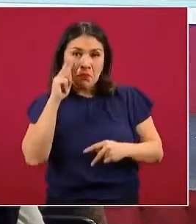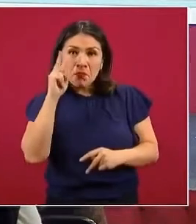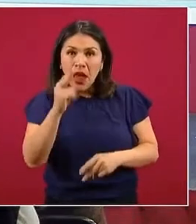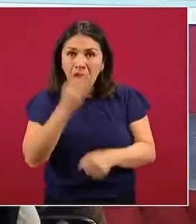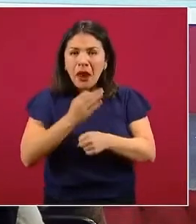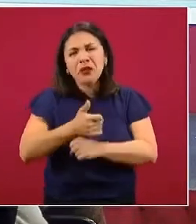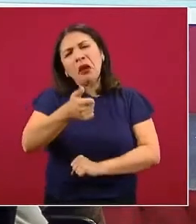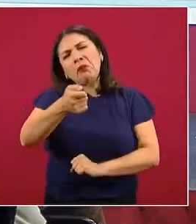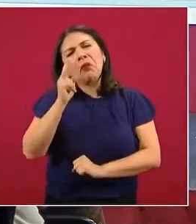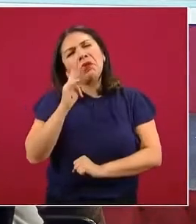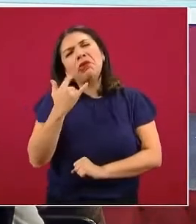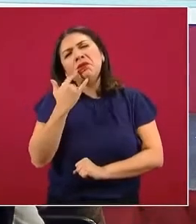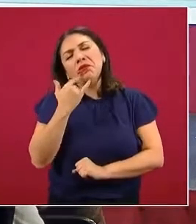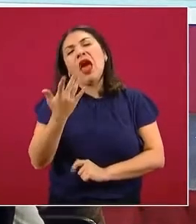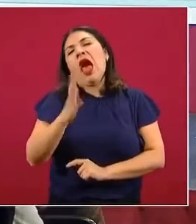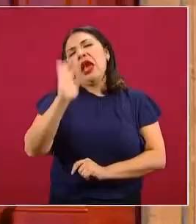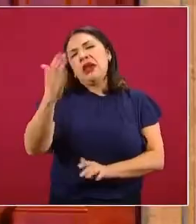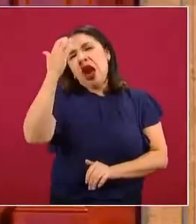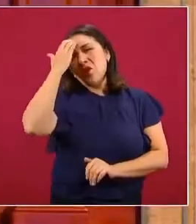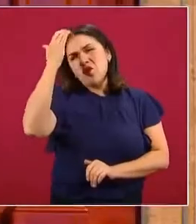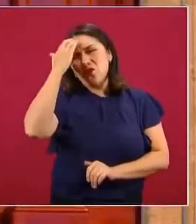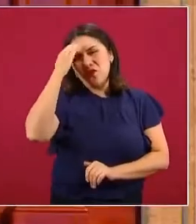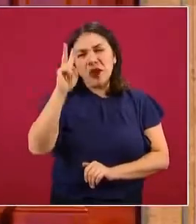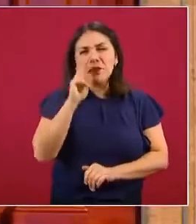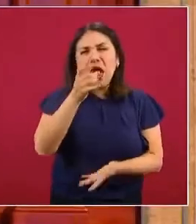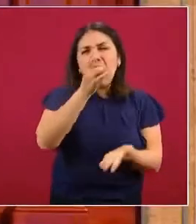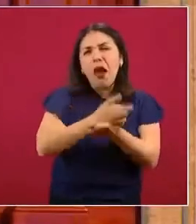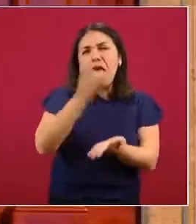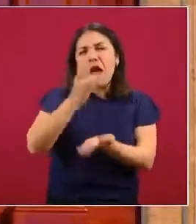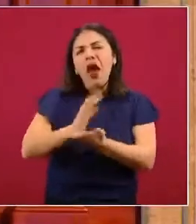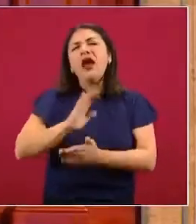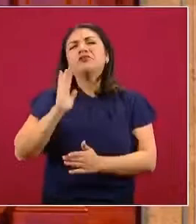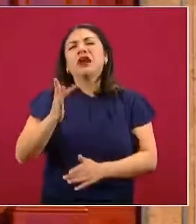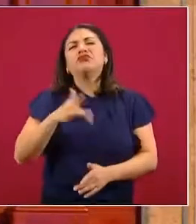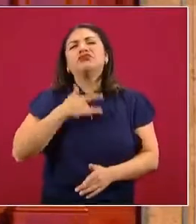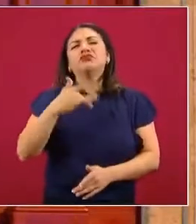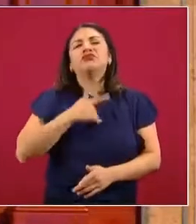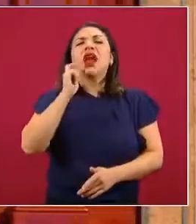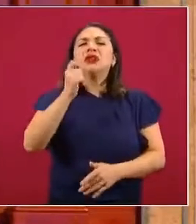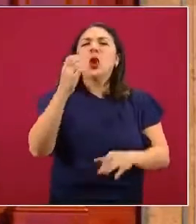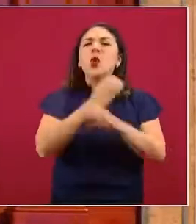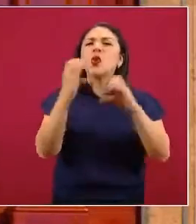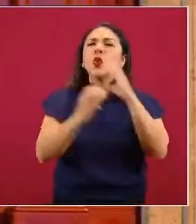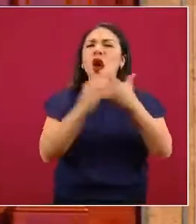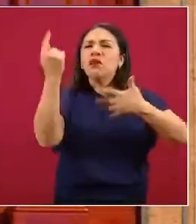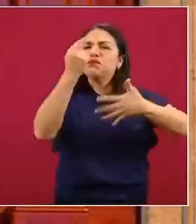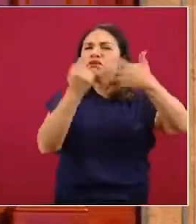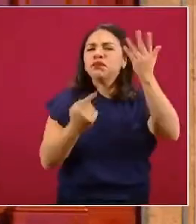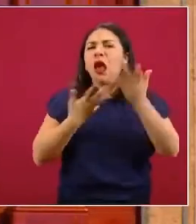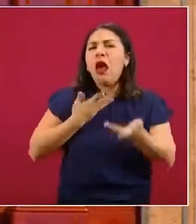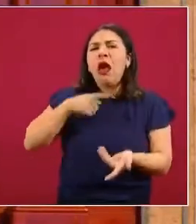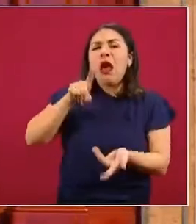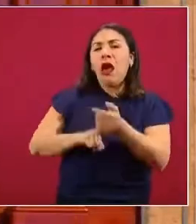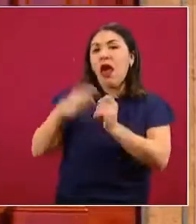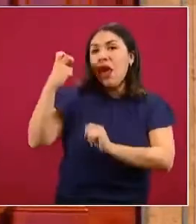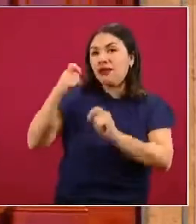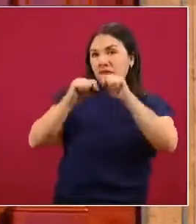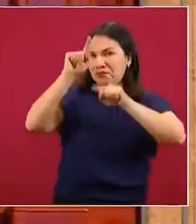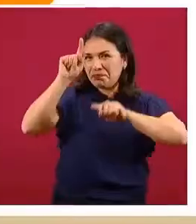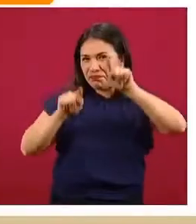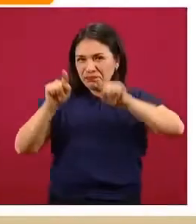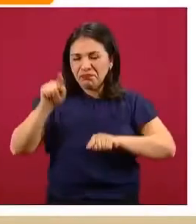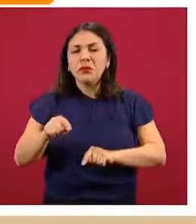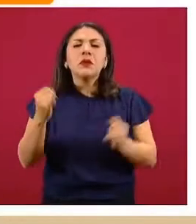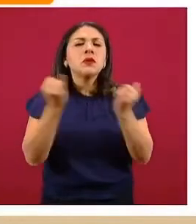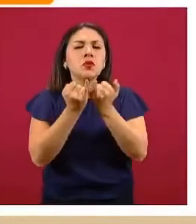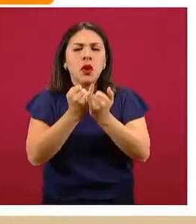están sintonizando pues conocen e identifican cuáles son los elementos informativos que la misma trae. Igual los